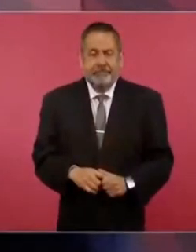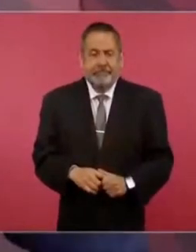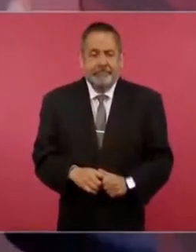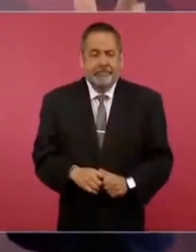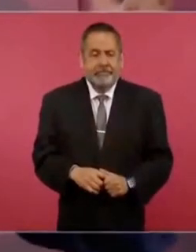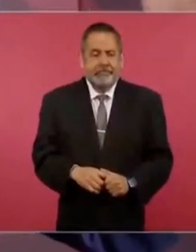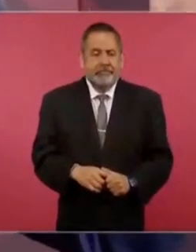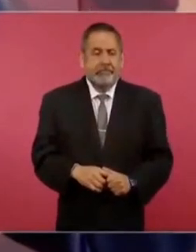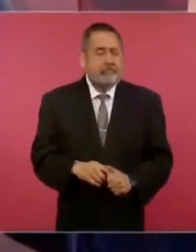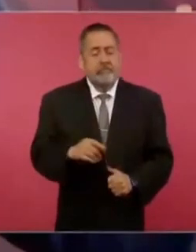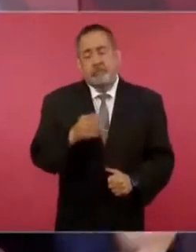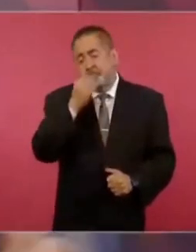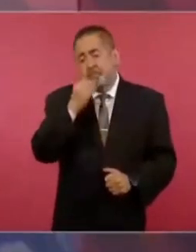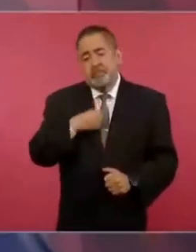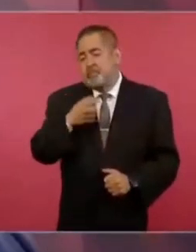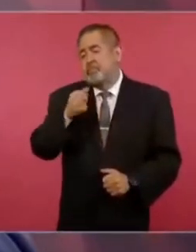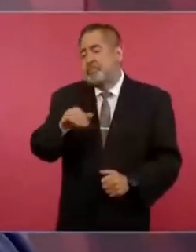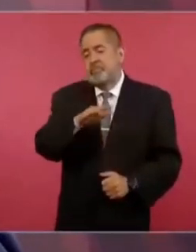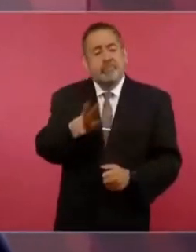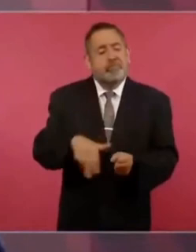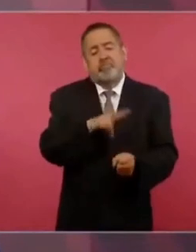un mal necesario.